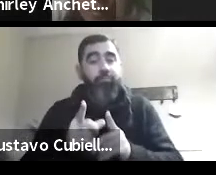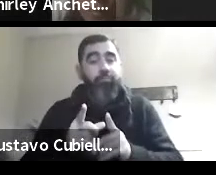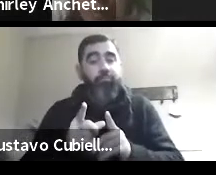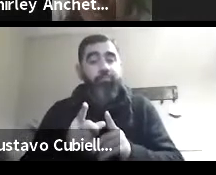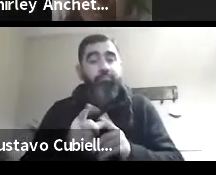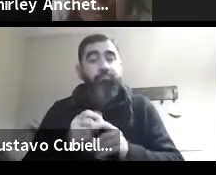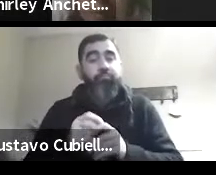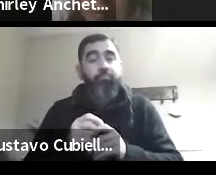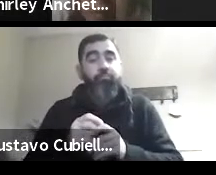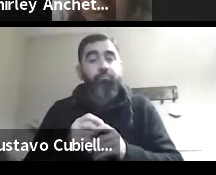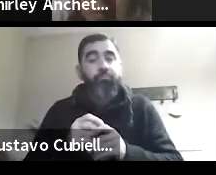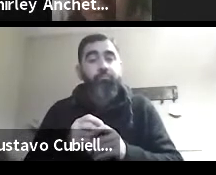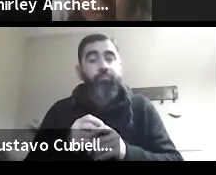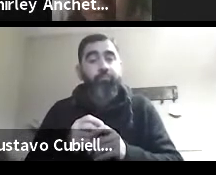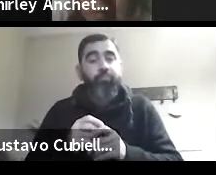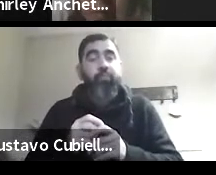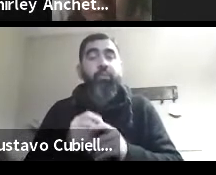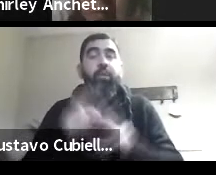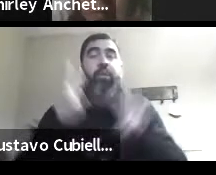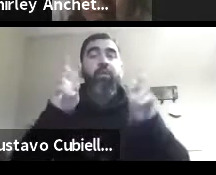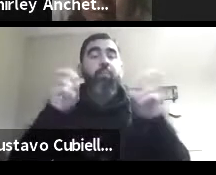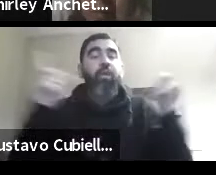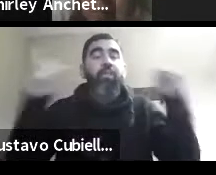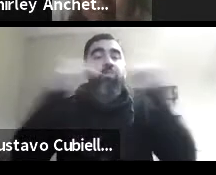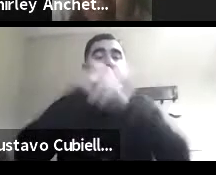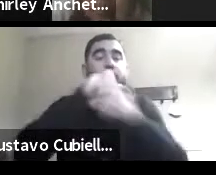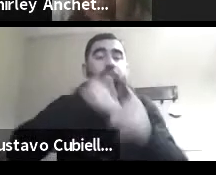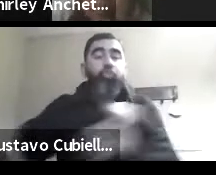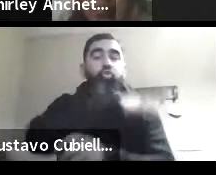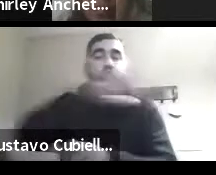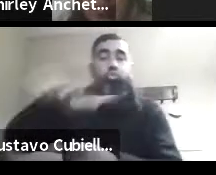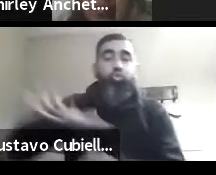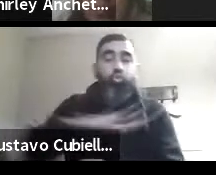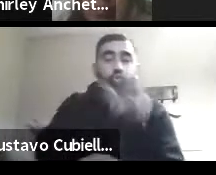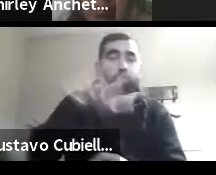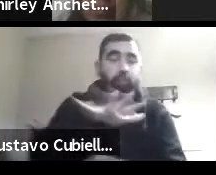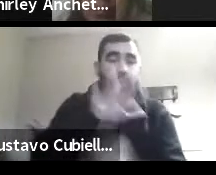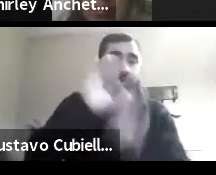las dificultades sociales que conlleva.